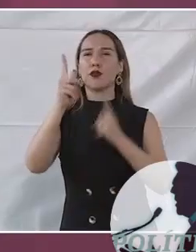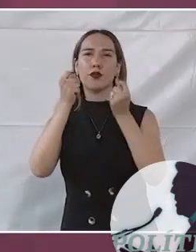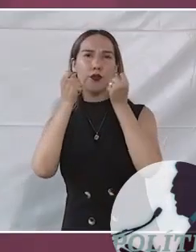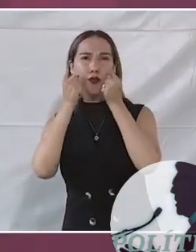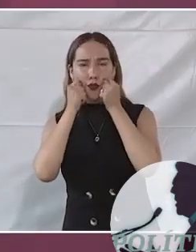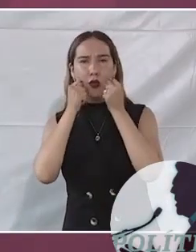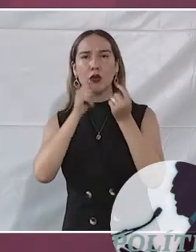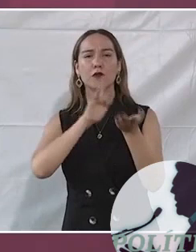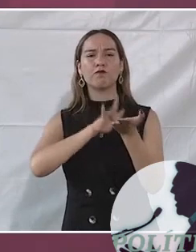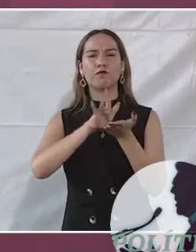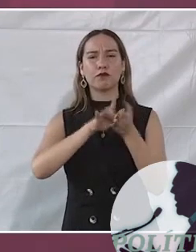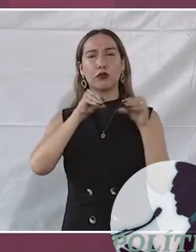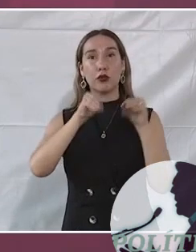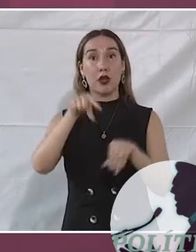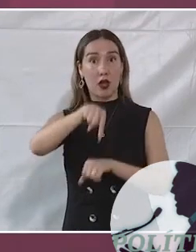en la Huasteca son